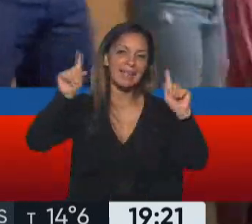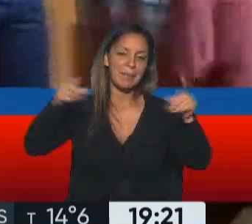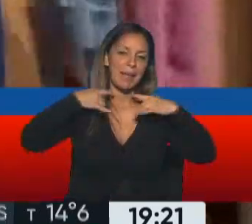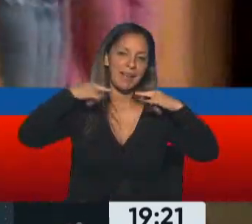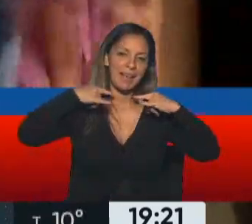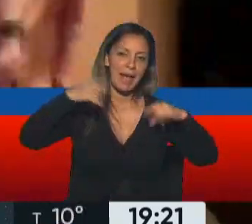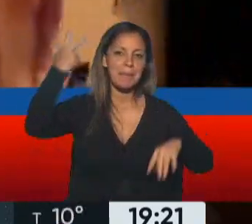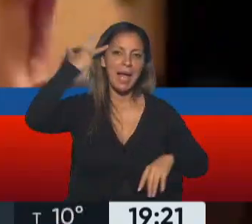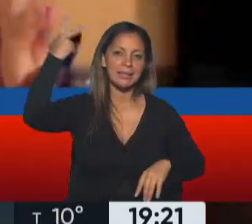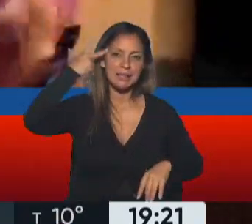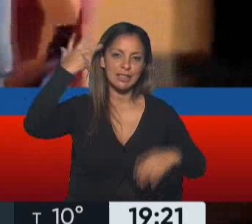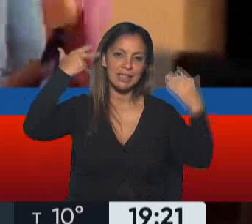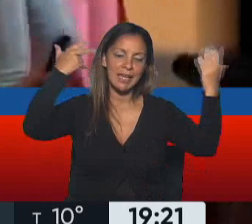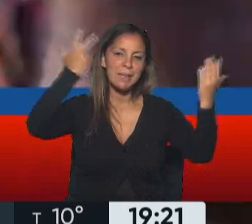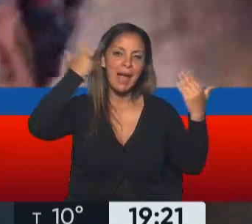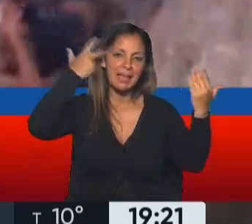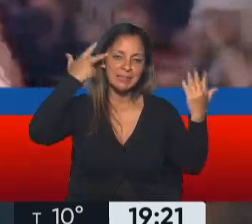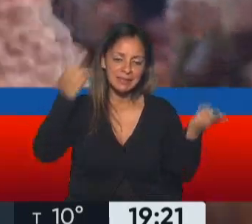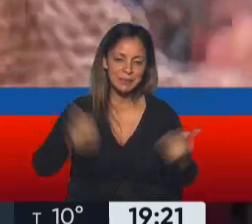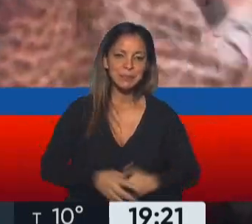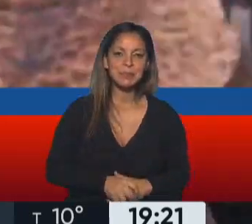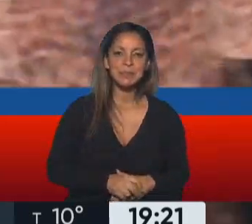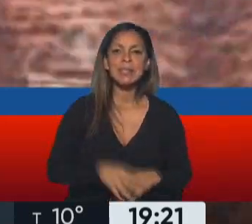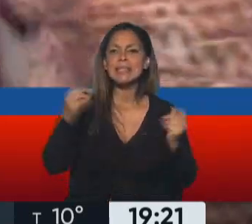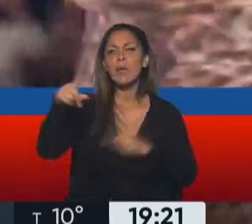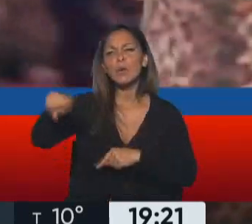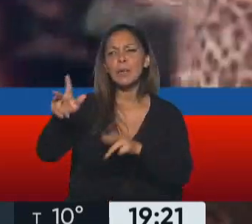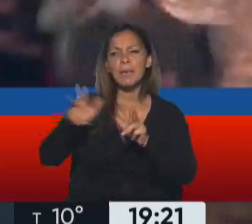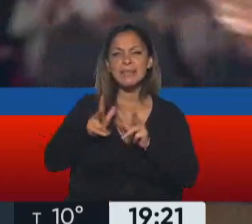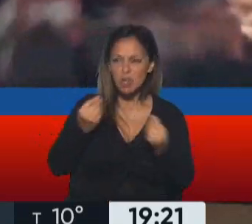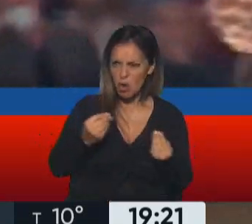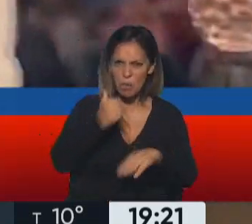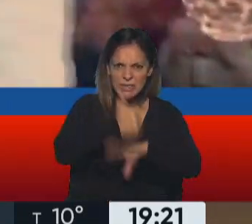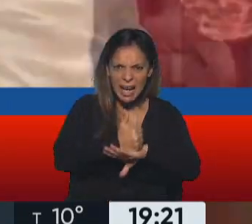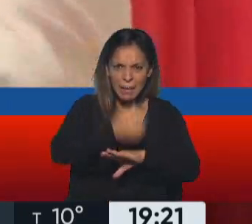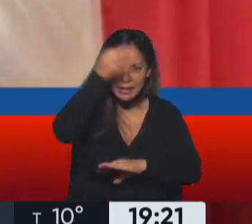la verdad, fantástico. Me van a decir cómo estaba en el teatro. No,